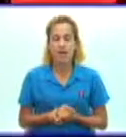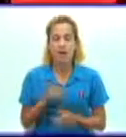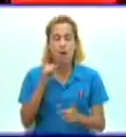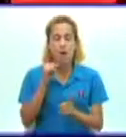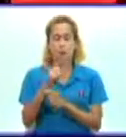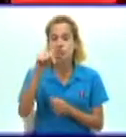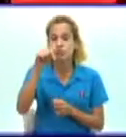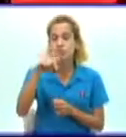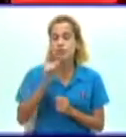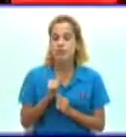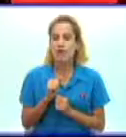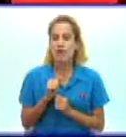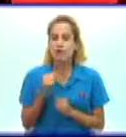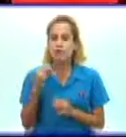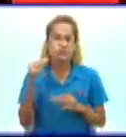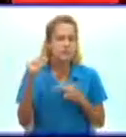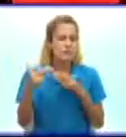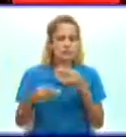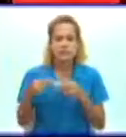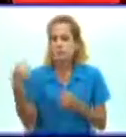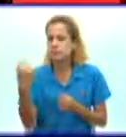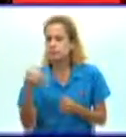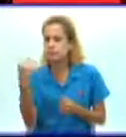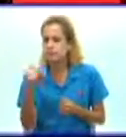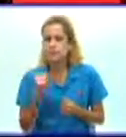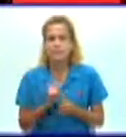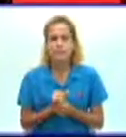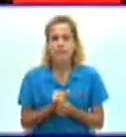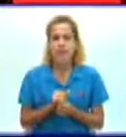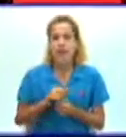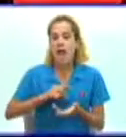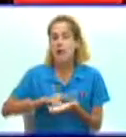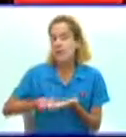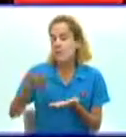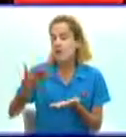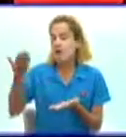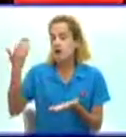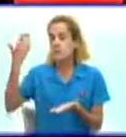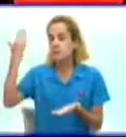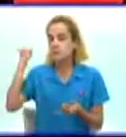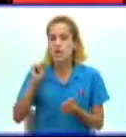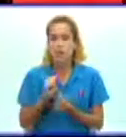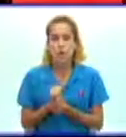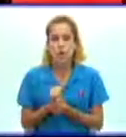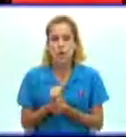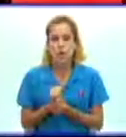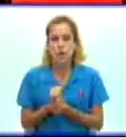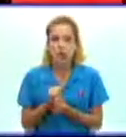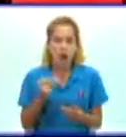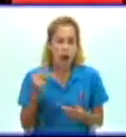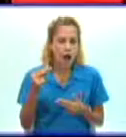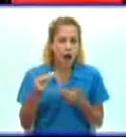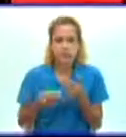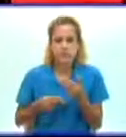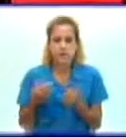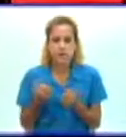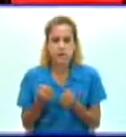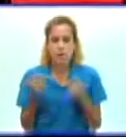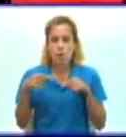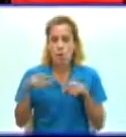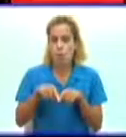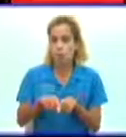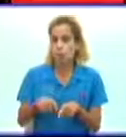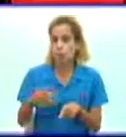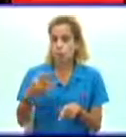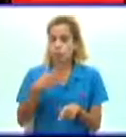de hoy estaremos realizando un repaso. El resto del país en la semana anterior, en el encuentro anterior, estuvieron realizando, conjunto conmigo, una serie de